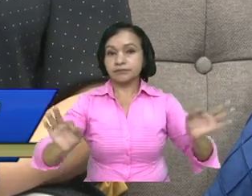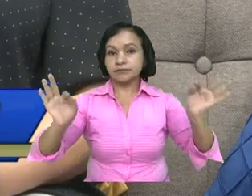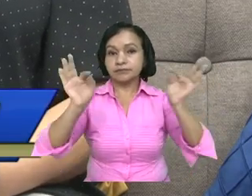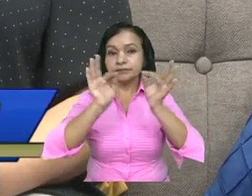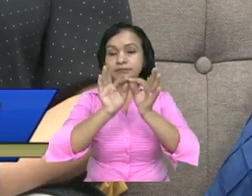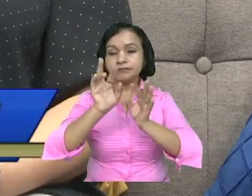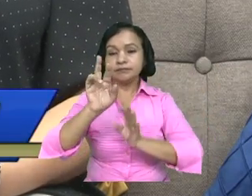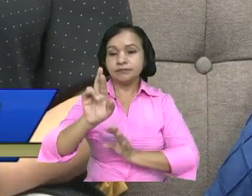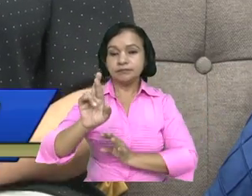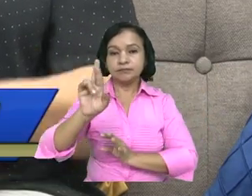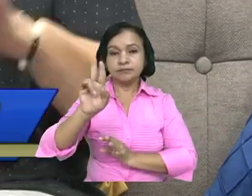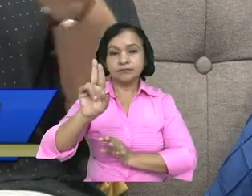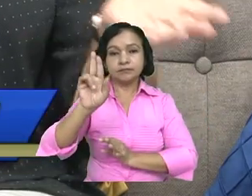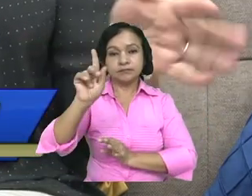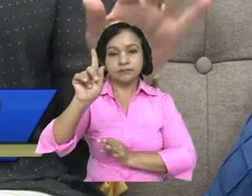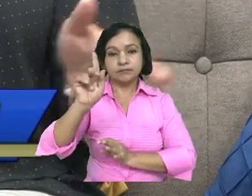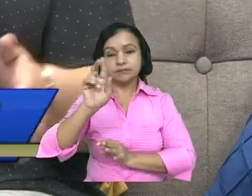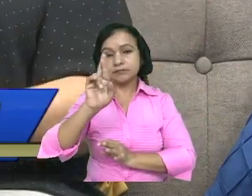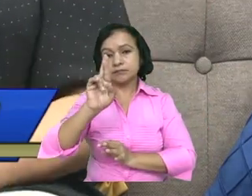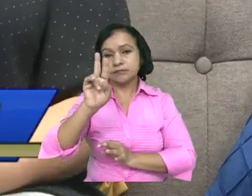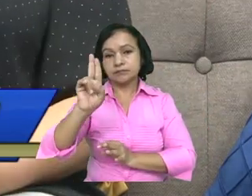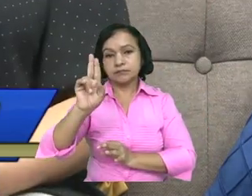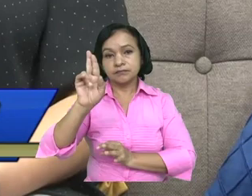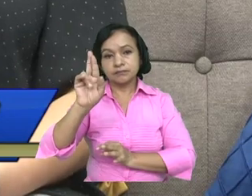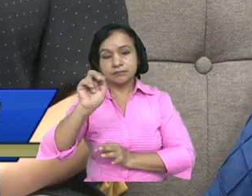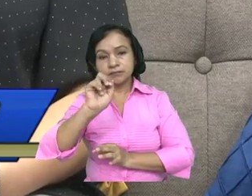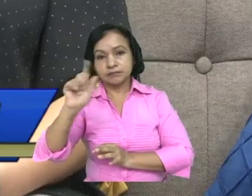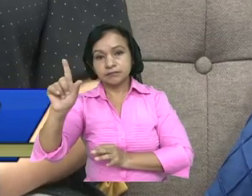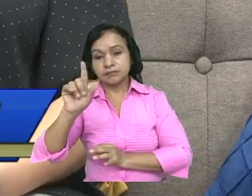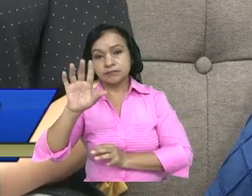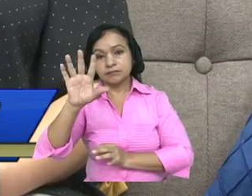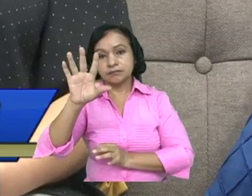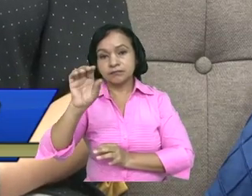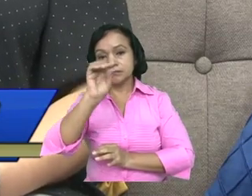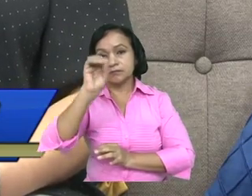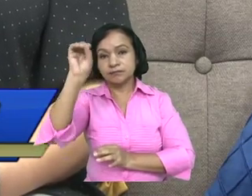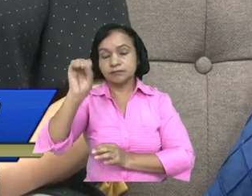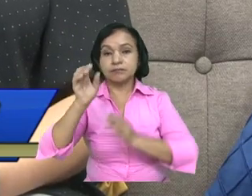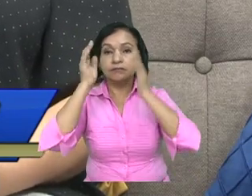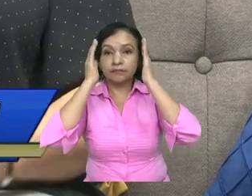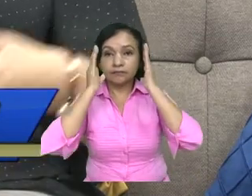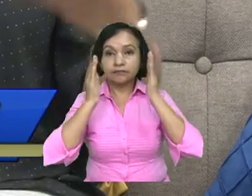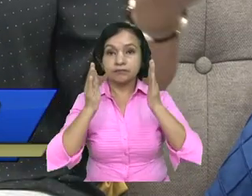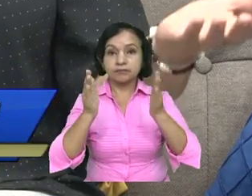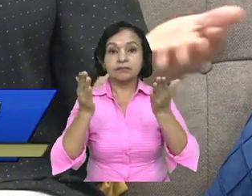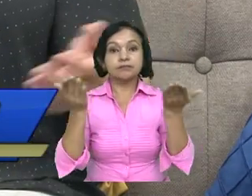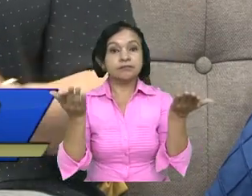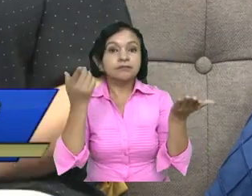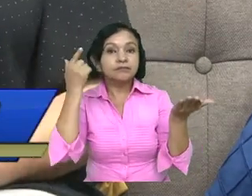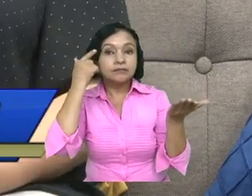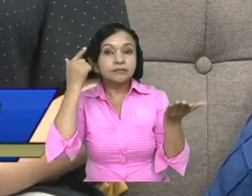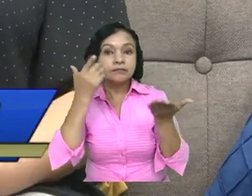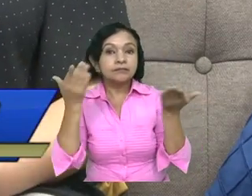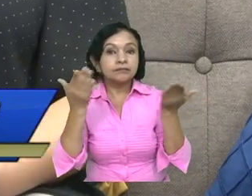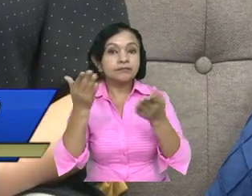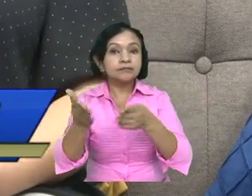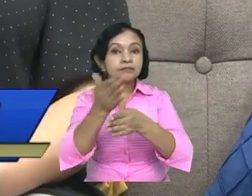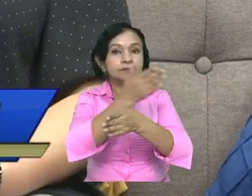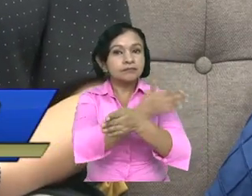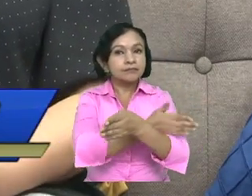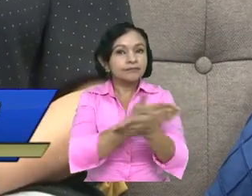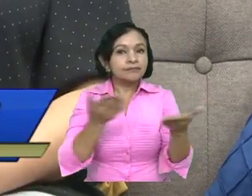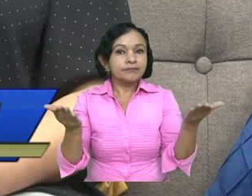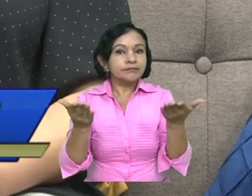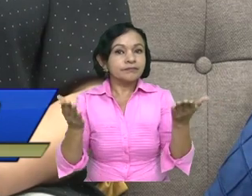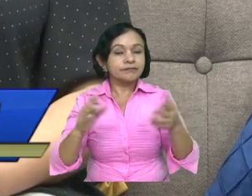sector rural. Tenemos un poco más del 50% de cobertura, imagínate cómo estaríamos antes, ¿verdad?